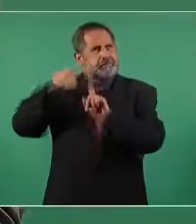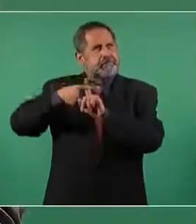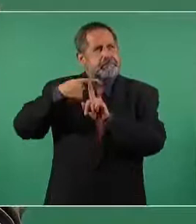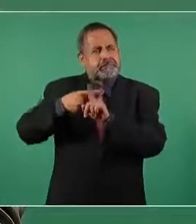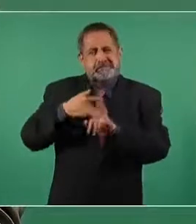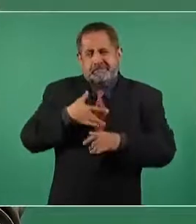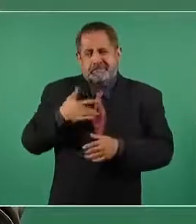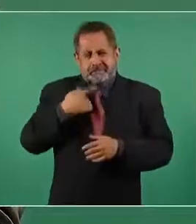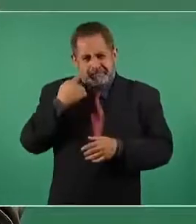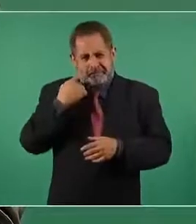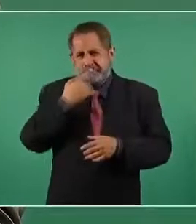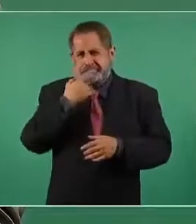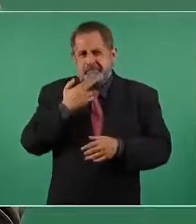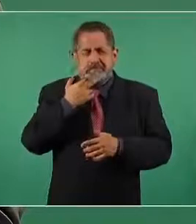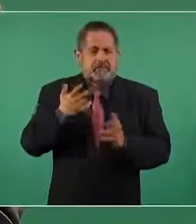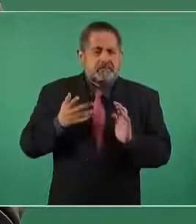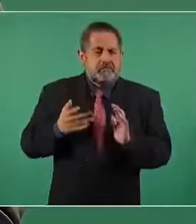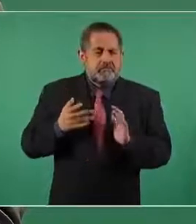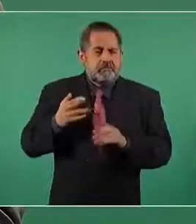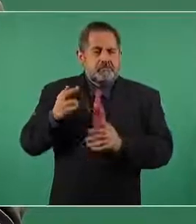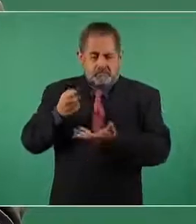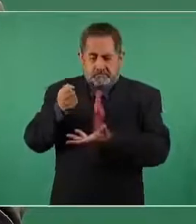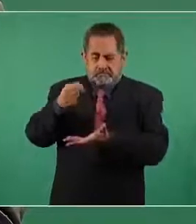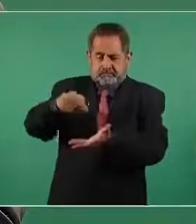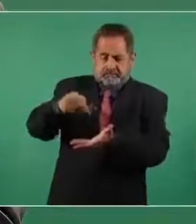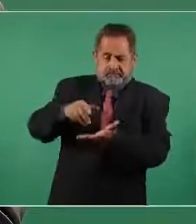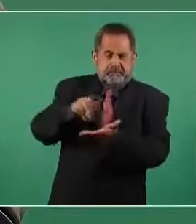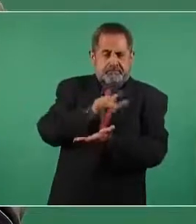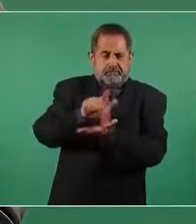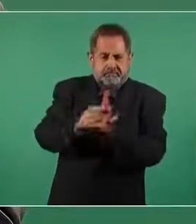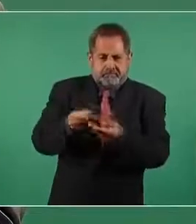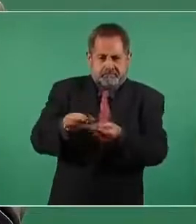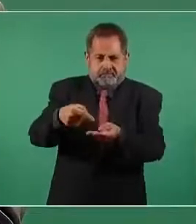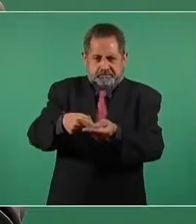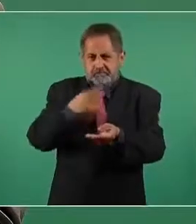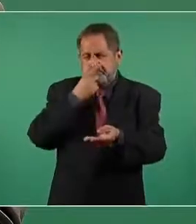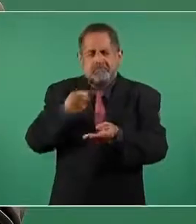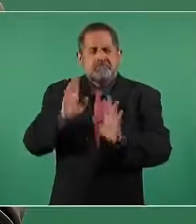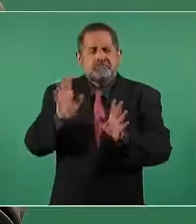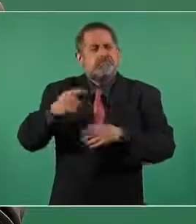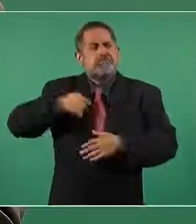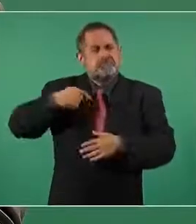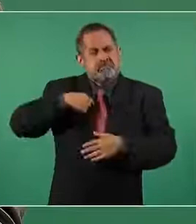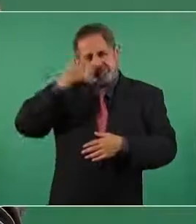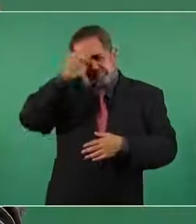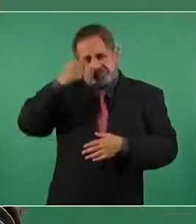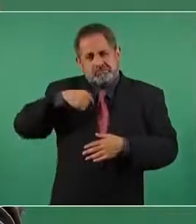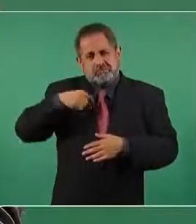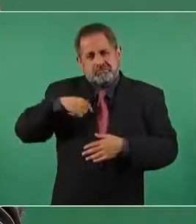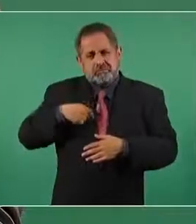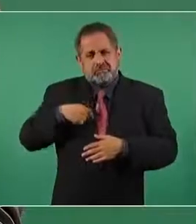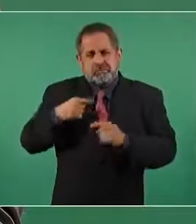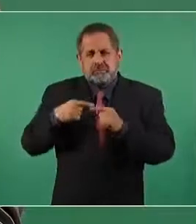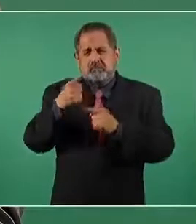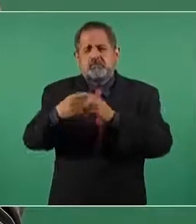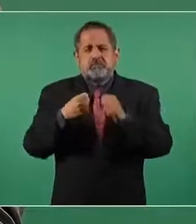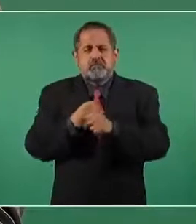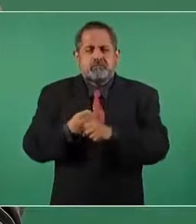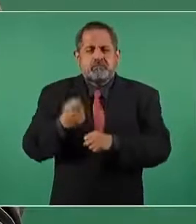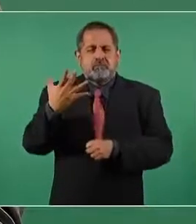optimista de lo que se presentó en el paquete económico, es de que vamos a crecer al 5% el año próximo,